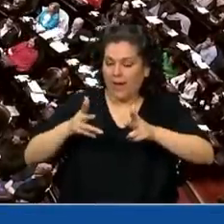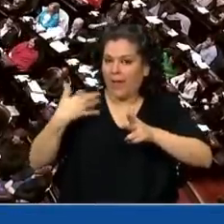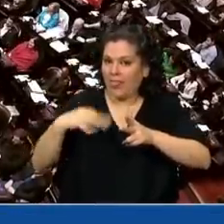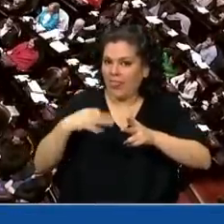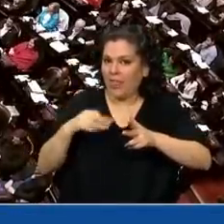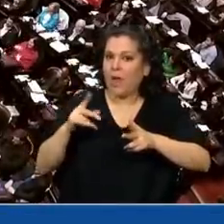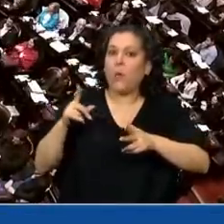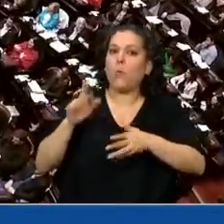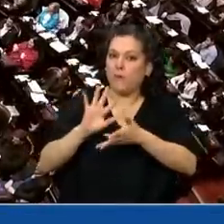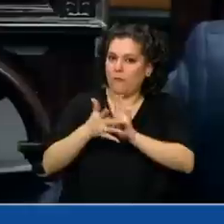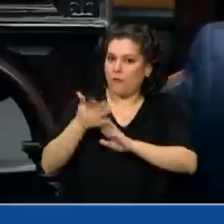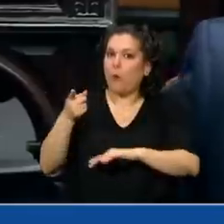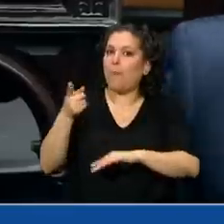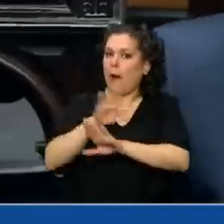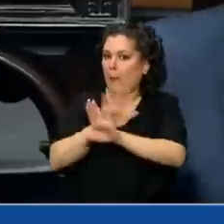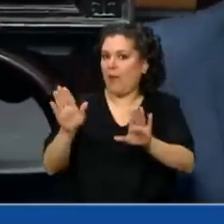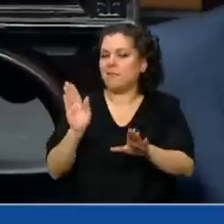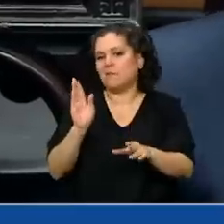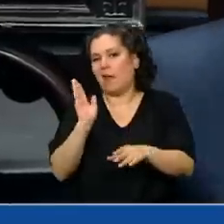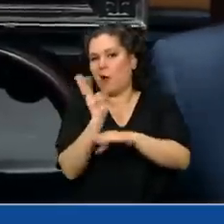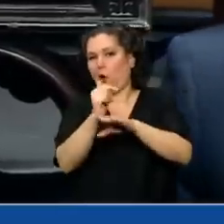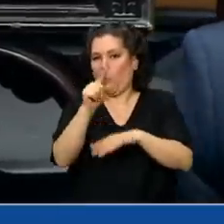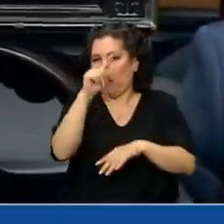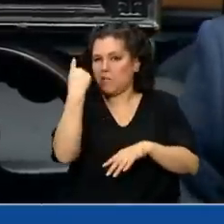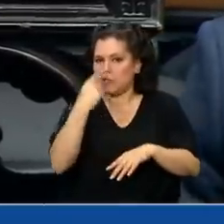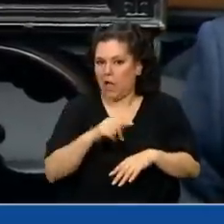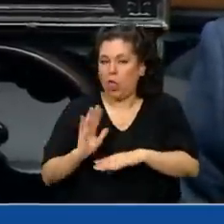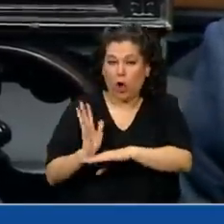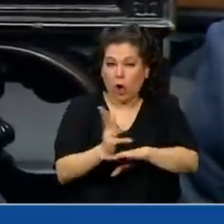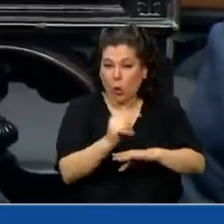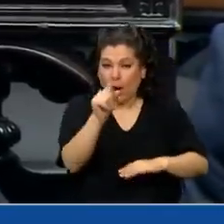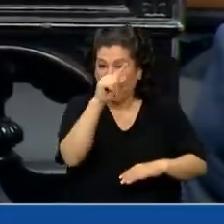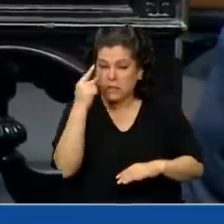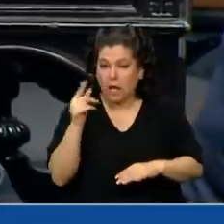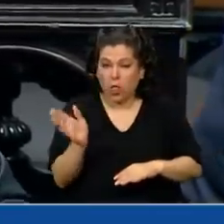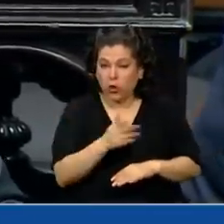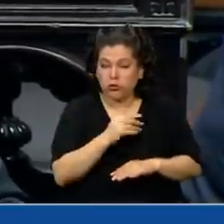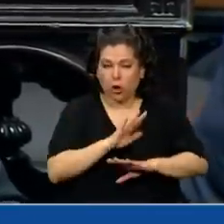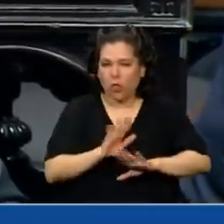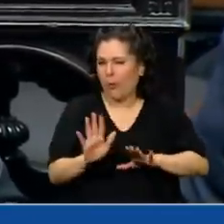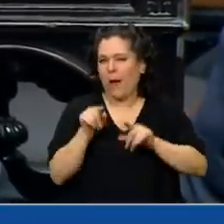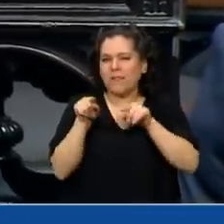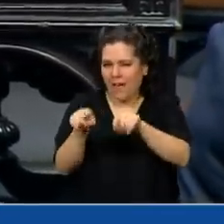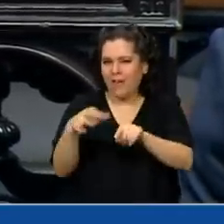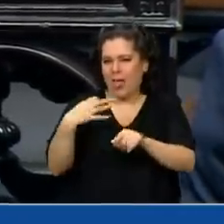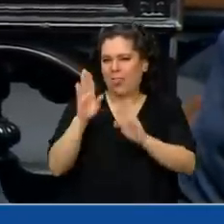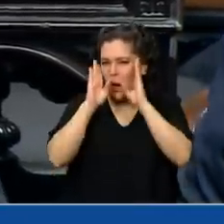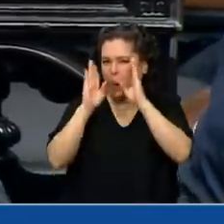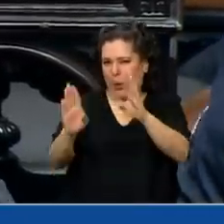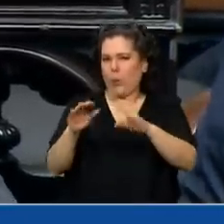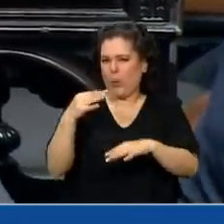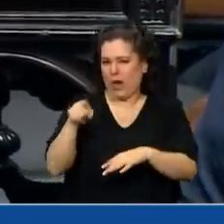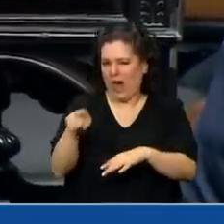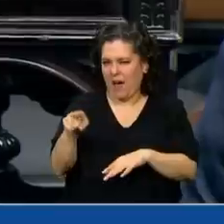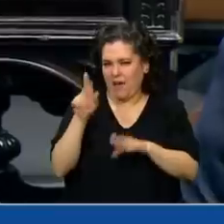Para impedir que la metan adentro del Estado y se roben todo lo que se han robado. Ahí hay que meter la mano a fondo.